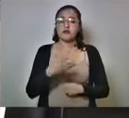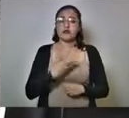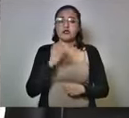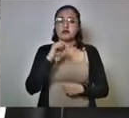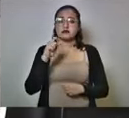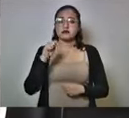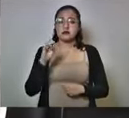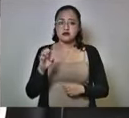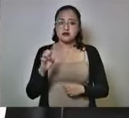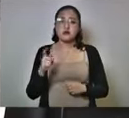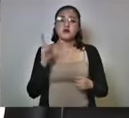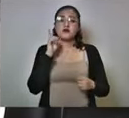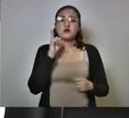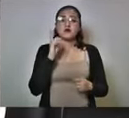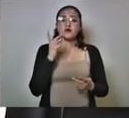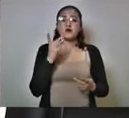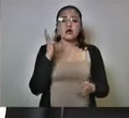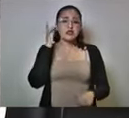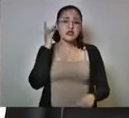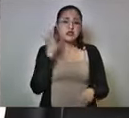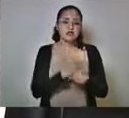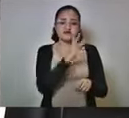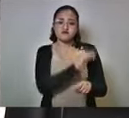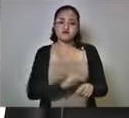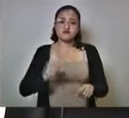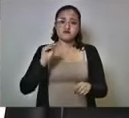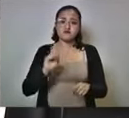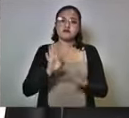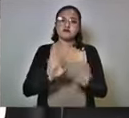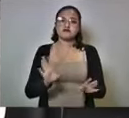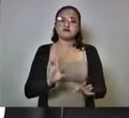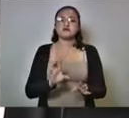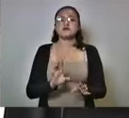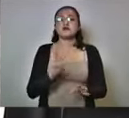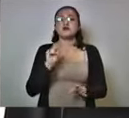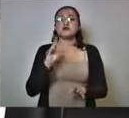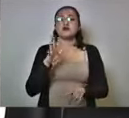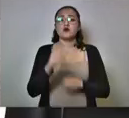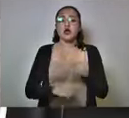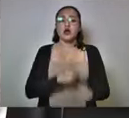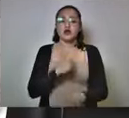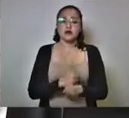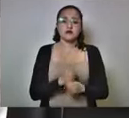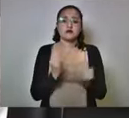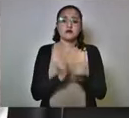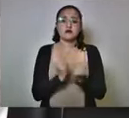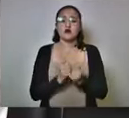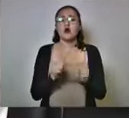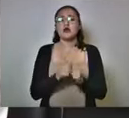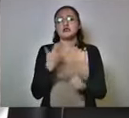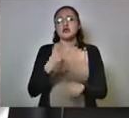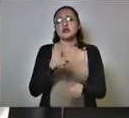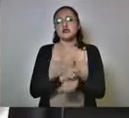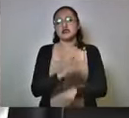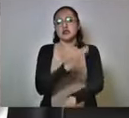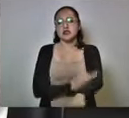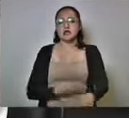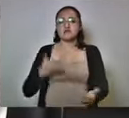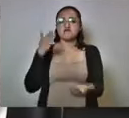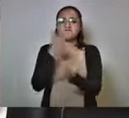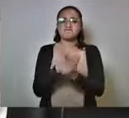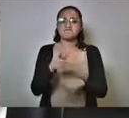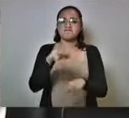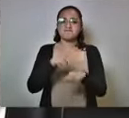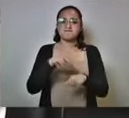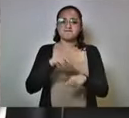ISSSTE fallece una persona de San Martín Texmelucan, jubilado, de 85 años también, con 7 días para el tiempo